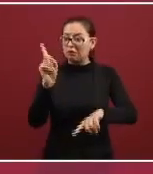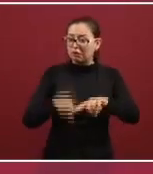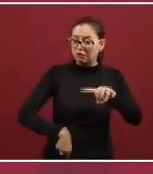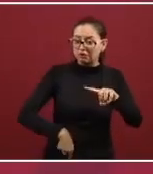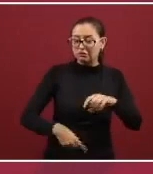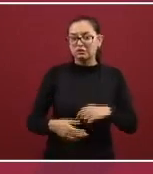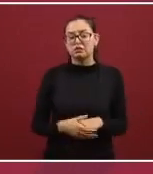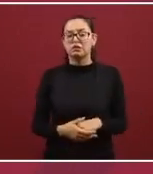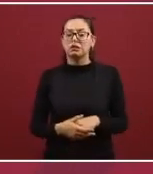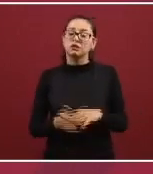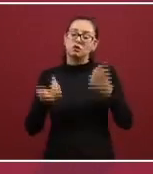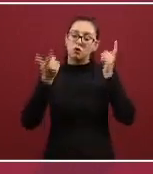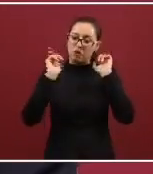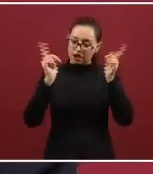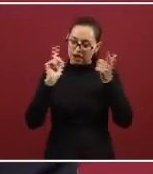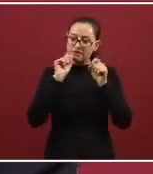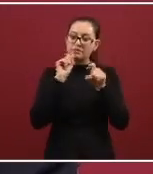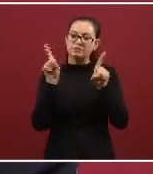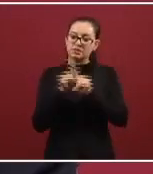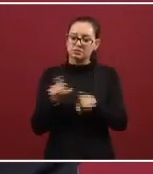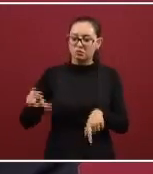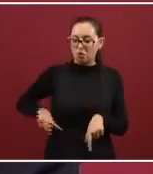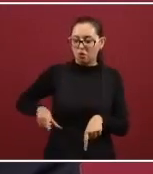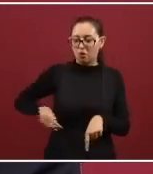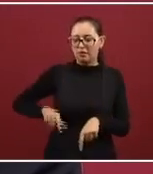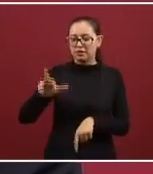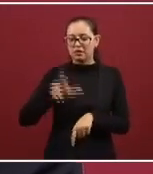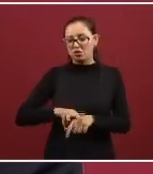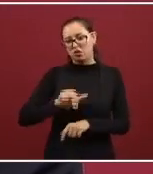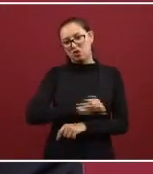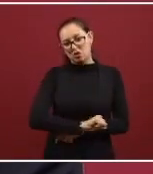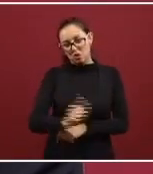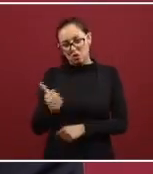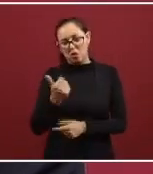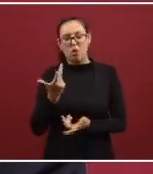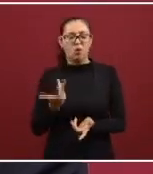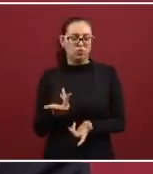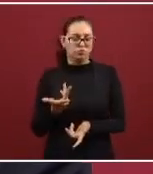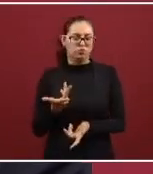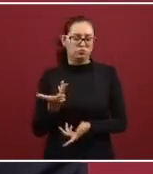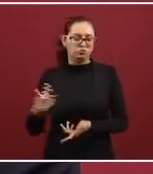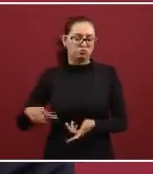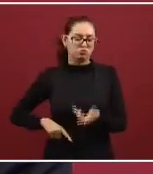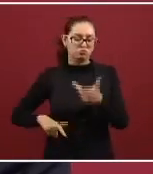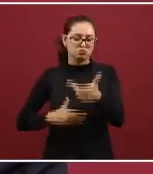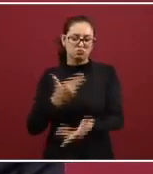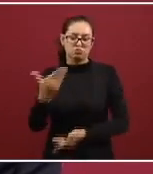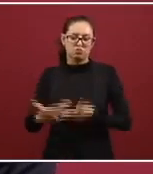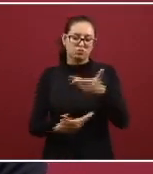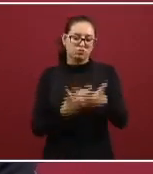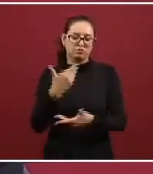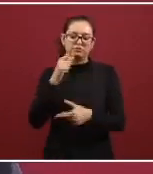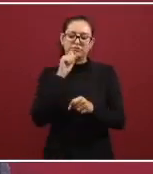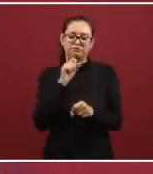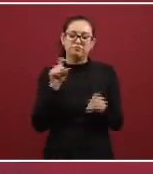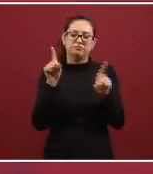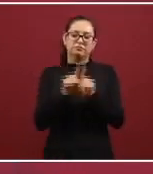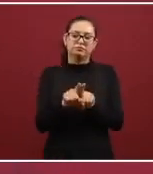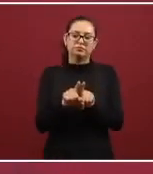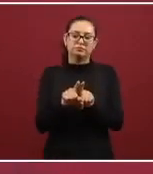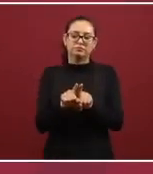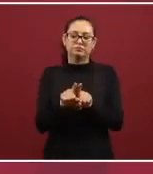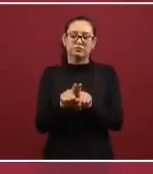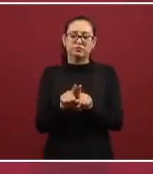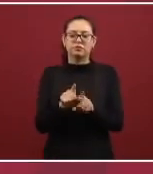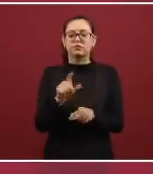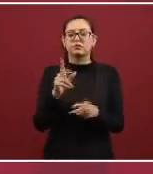para gobernadores y otros funcionarios. Y lo mismo en cuanto a suprimir